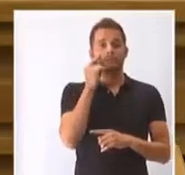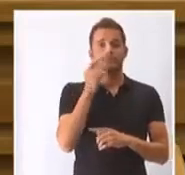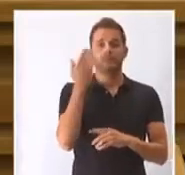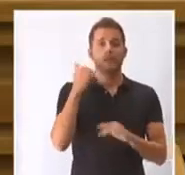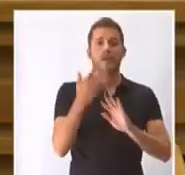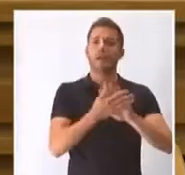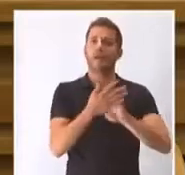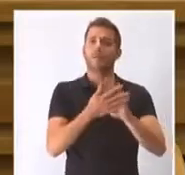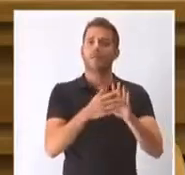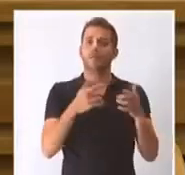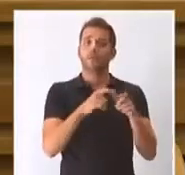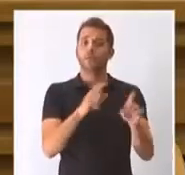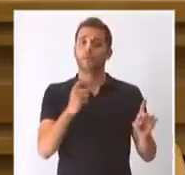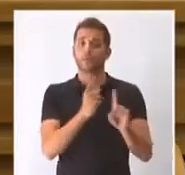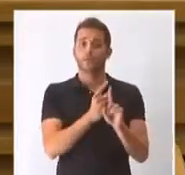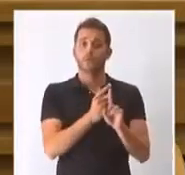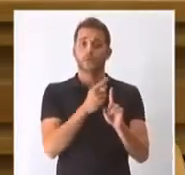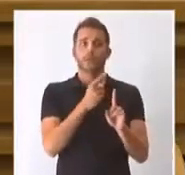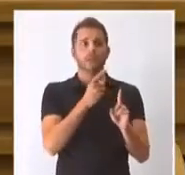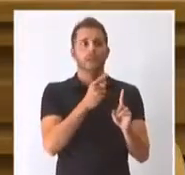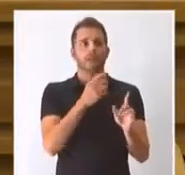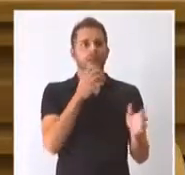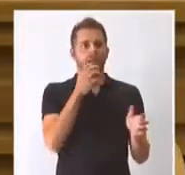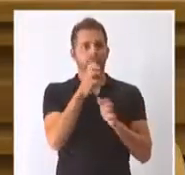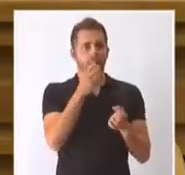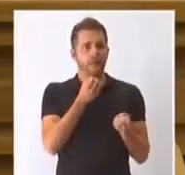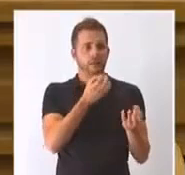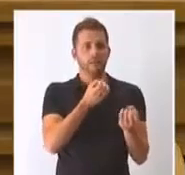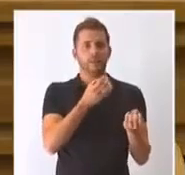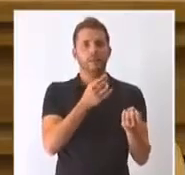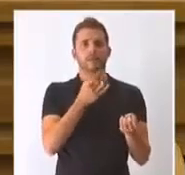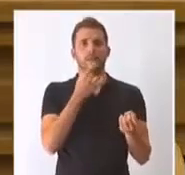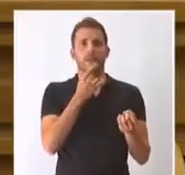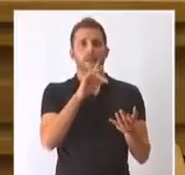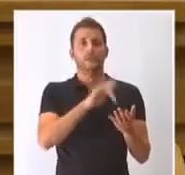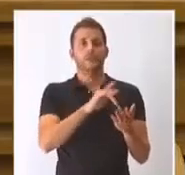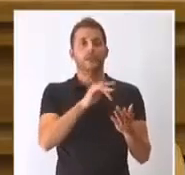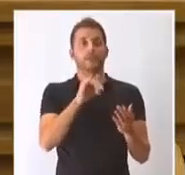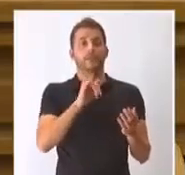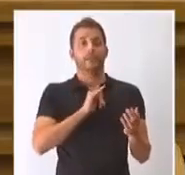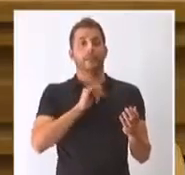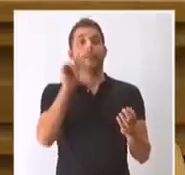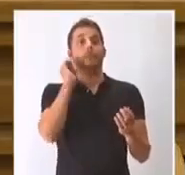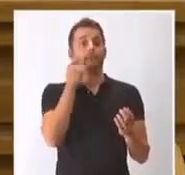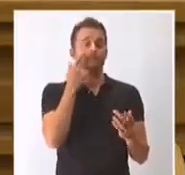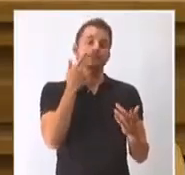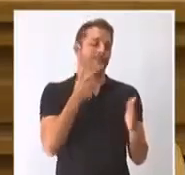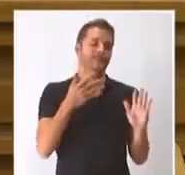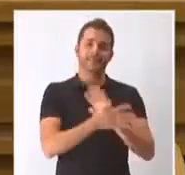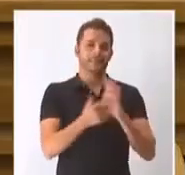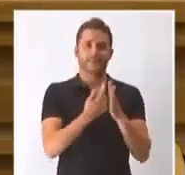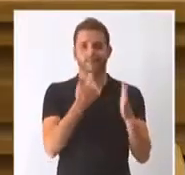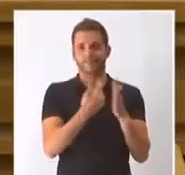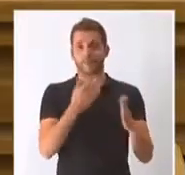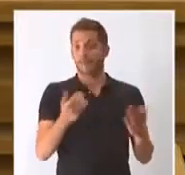oposición de transmitir sus quejas cuando uno lo identifica ya te explican muchas cosas explican muchas cosas pero vamos es evidente que a nadie